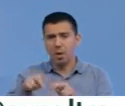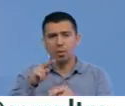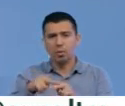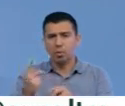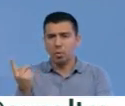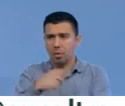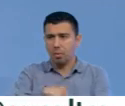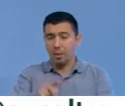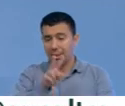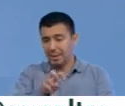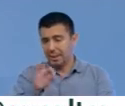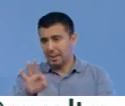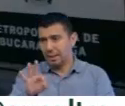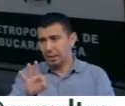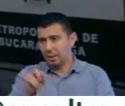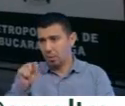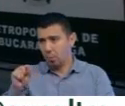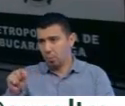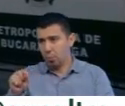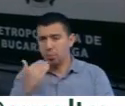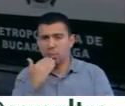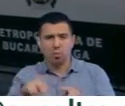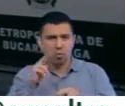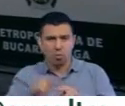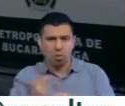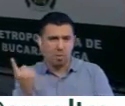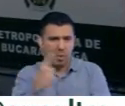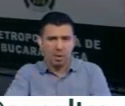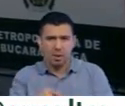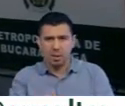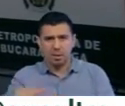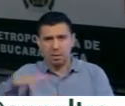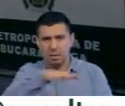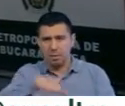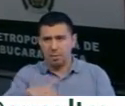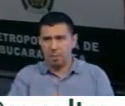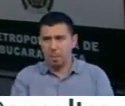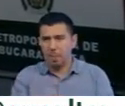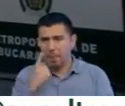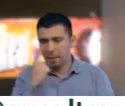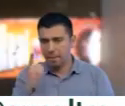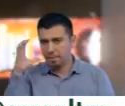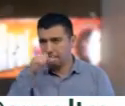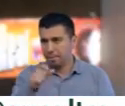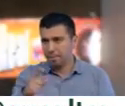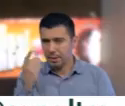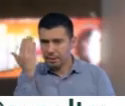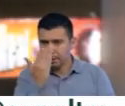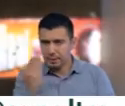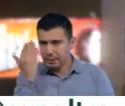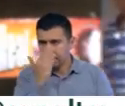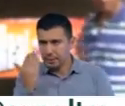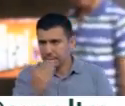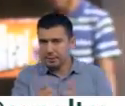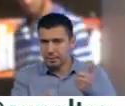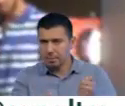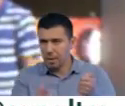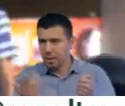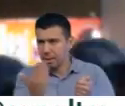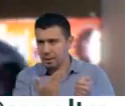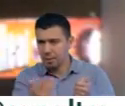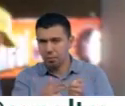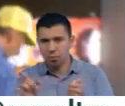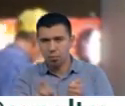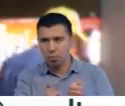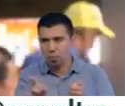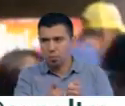registra 73 puntos en esta zona del área metropolitana. Lo que hemos podido notar con estas primeras mediciones que hemos tomado el día de hoy comparadas con las